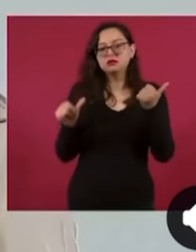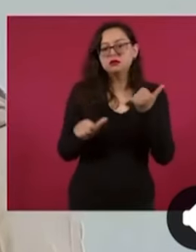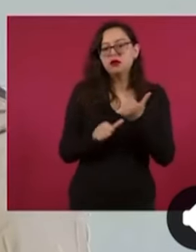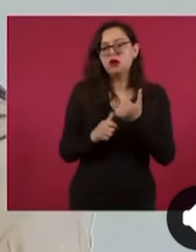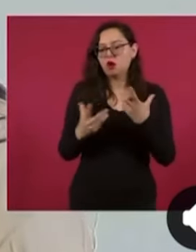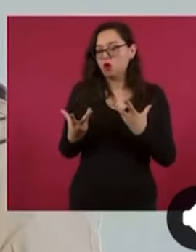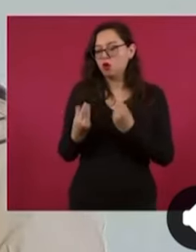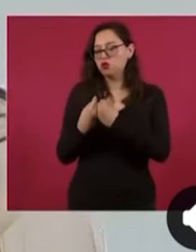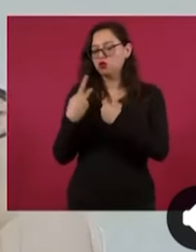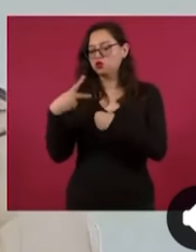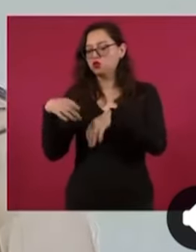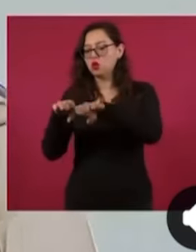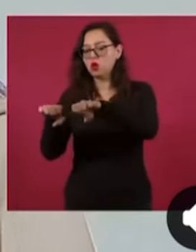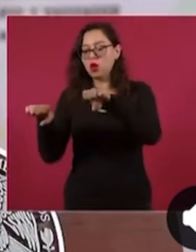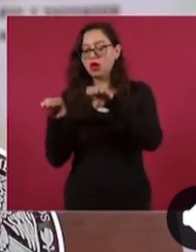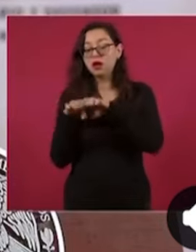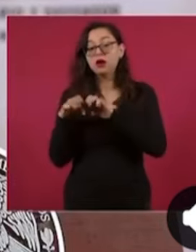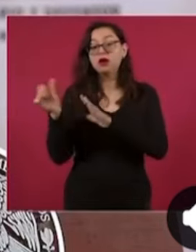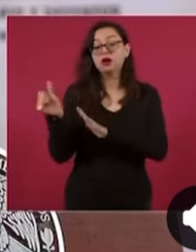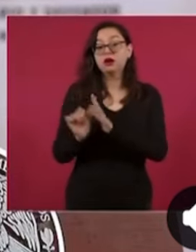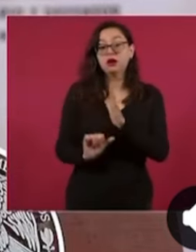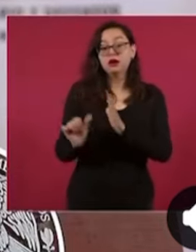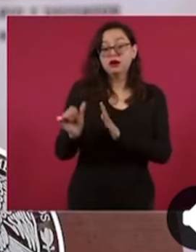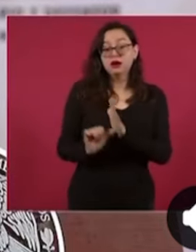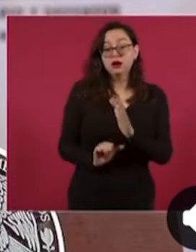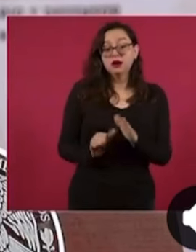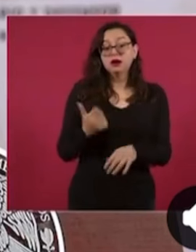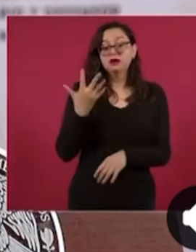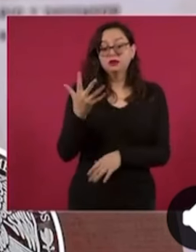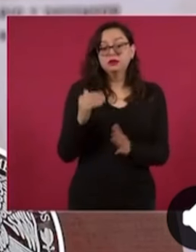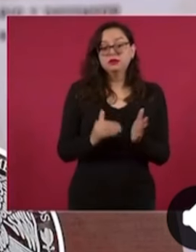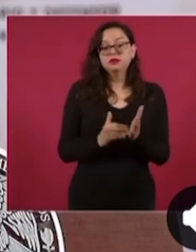los acompaña, son más de